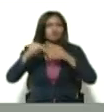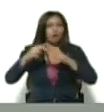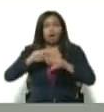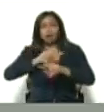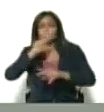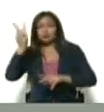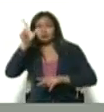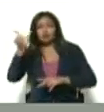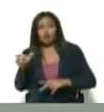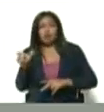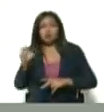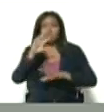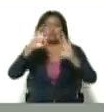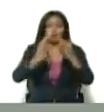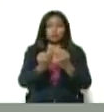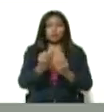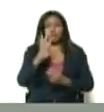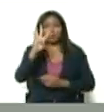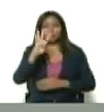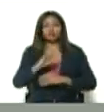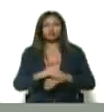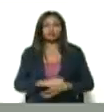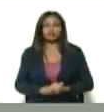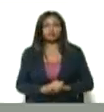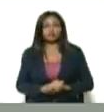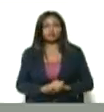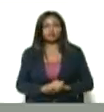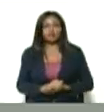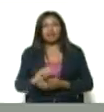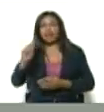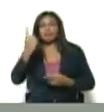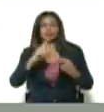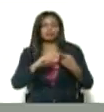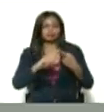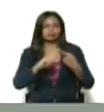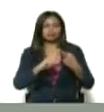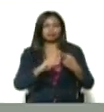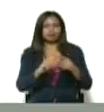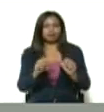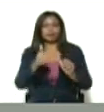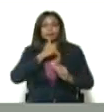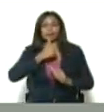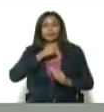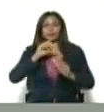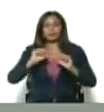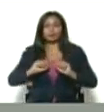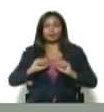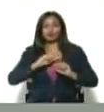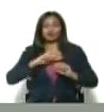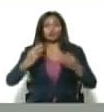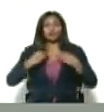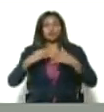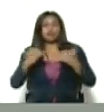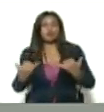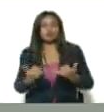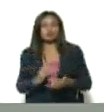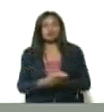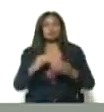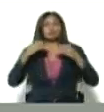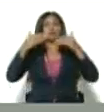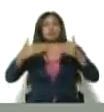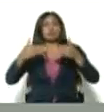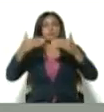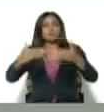venezolanos y venezolanas, a la familia, cuatro etapas. La primera etapa de contención es la que estamos viviendo y hemos